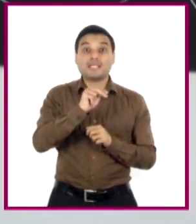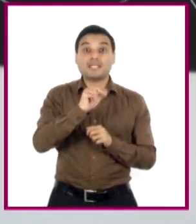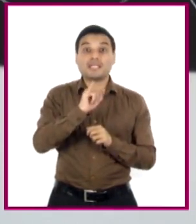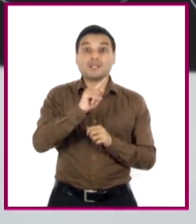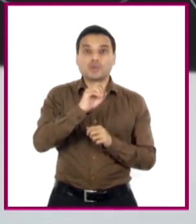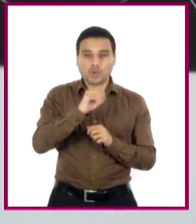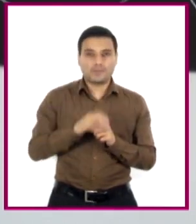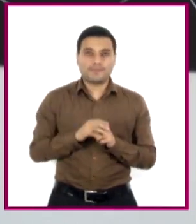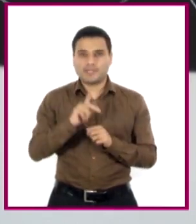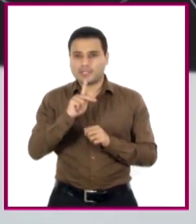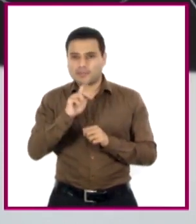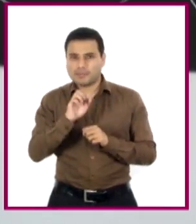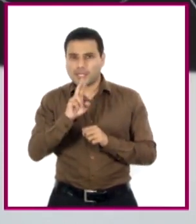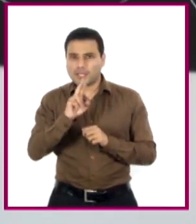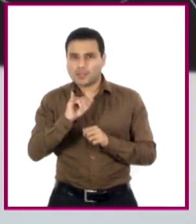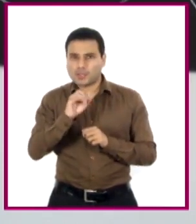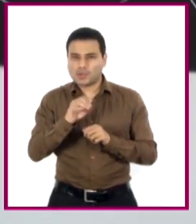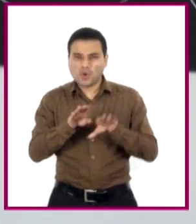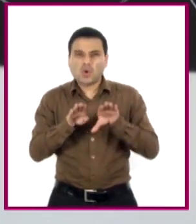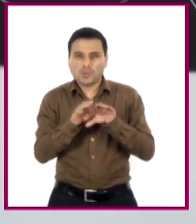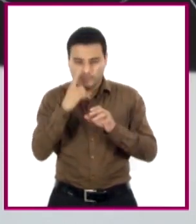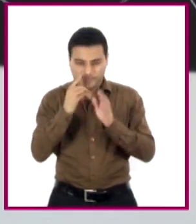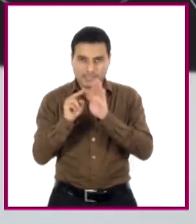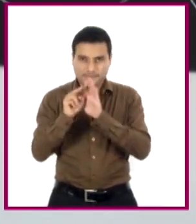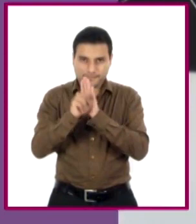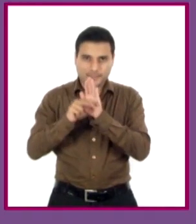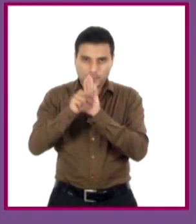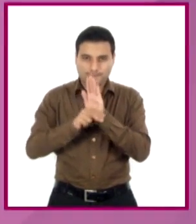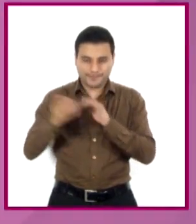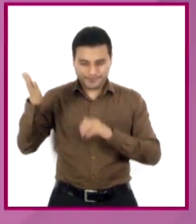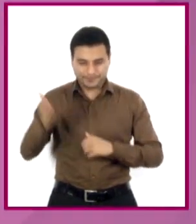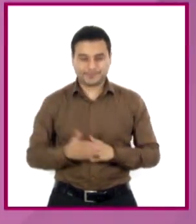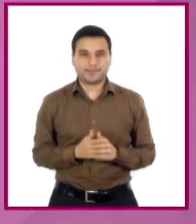decimal periódico, veamos el siguiente video.